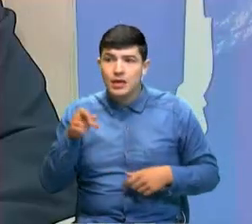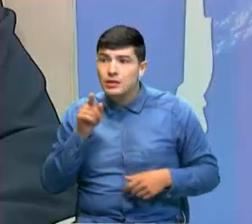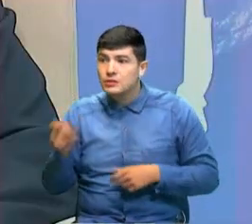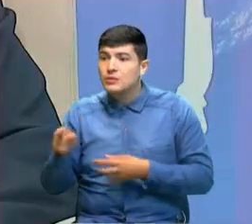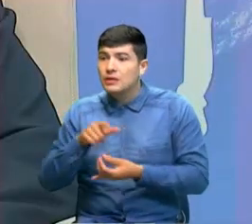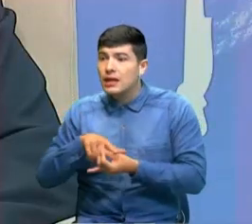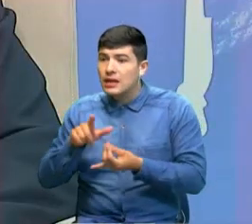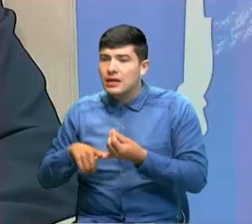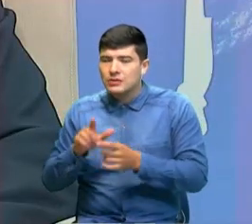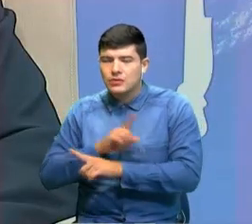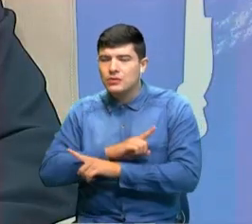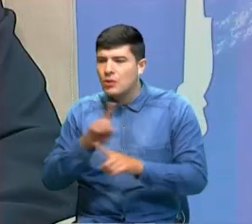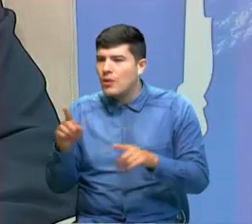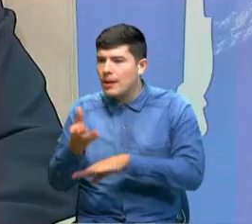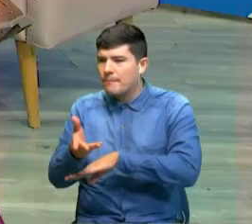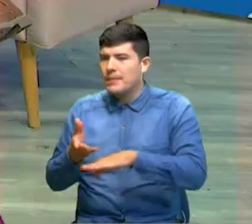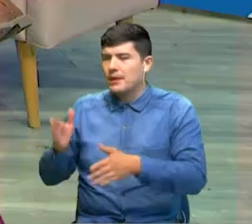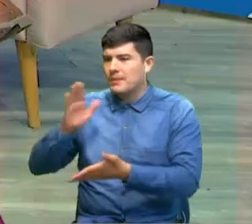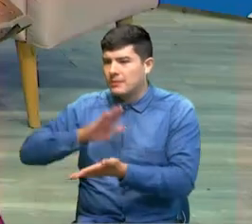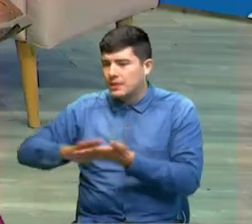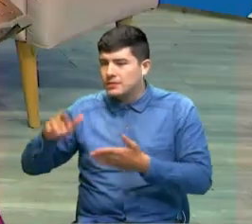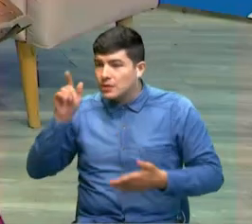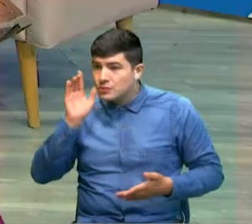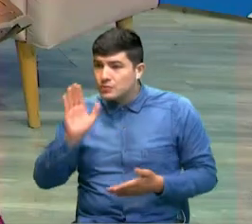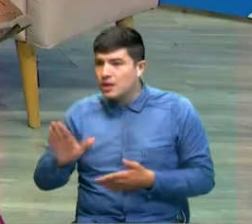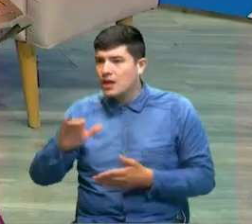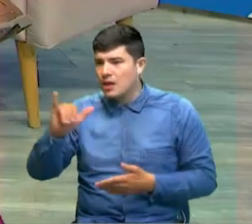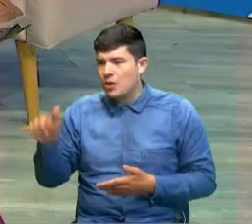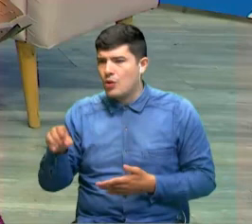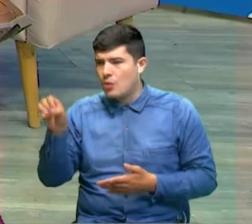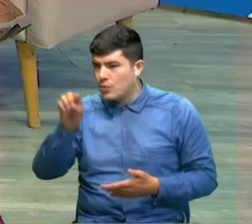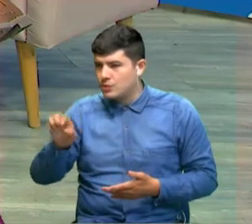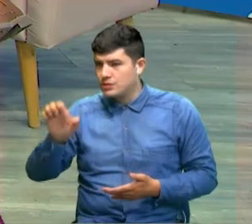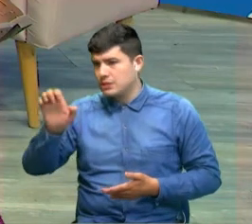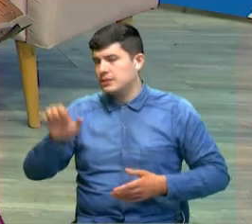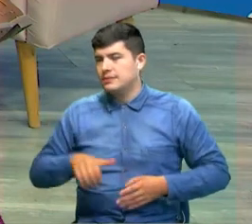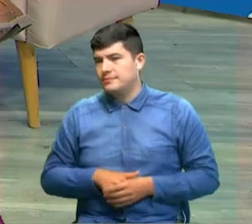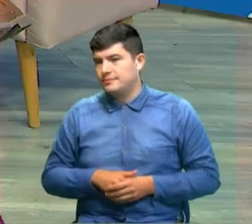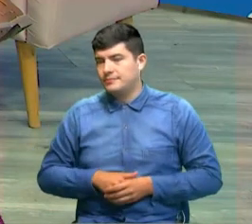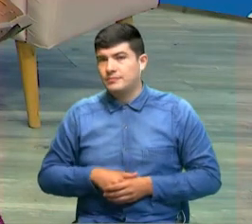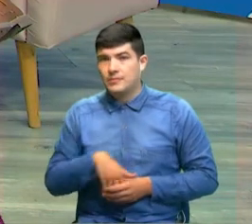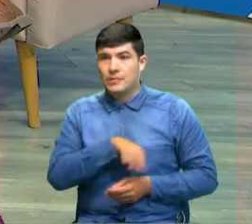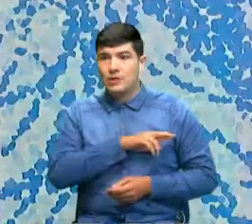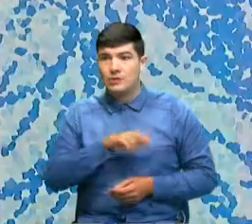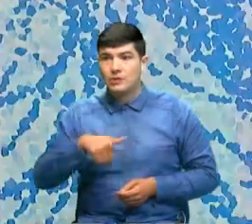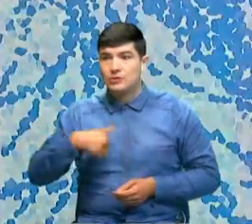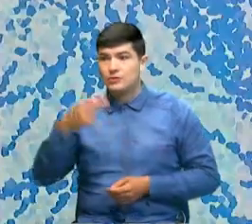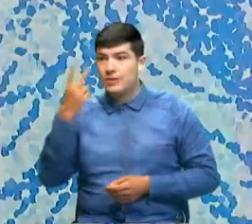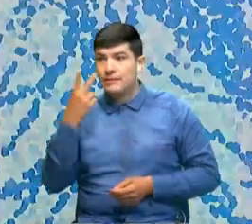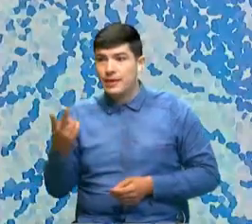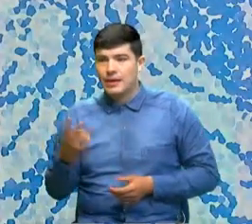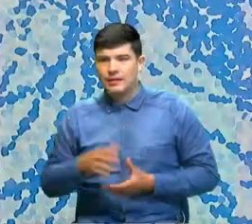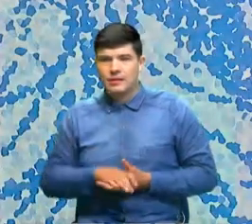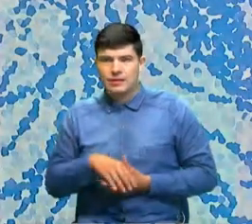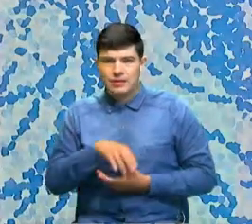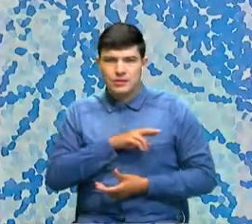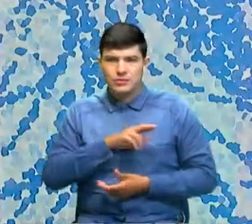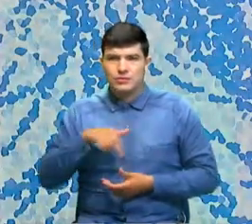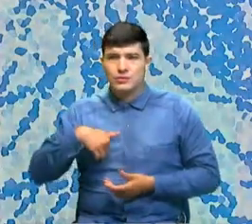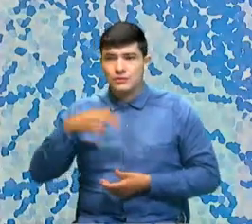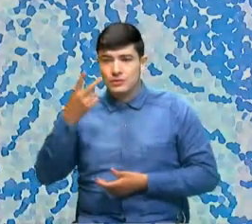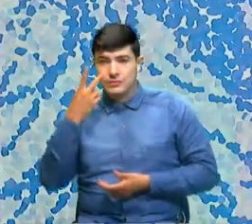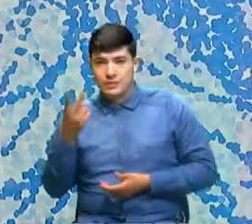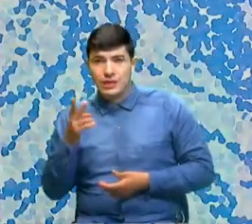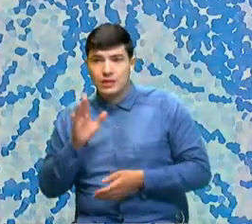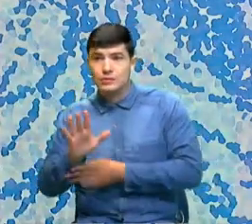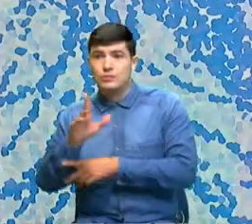pidieron autorización a usted, don José Domingo. Uh-huh. Vemos en un momento dado que tal vez las inspecciones no